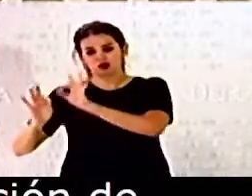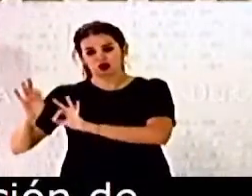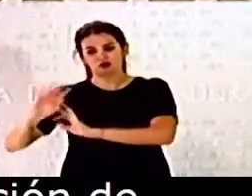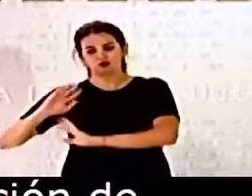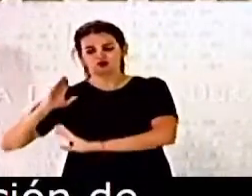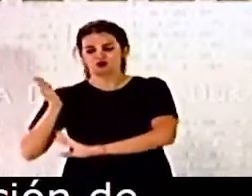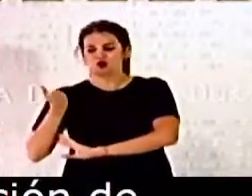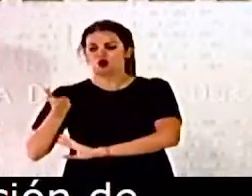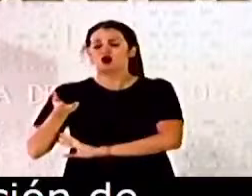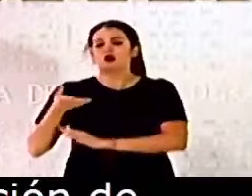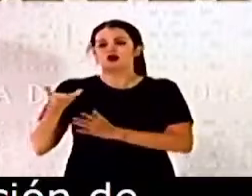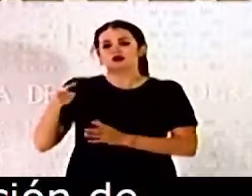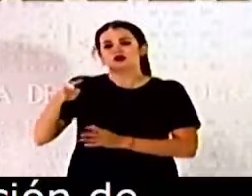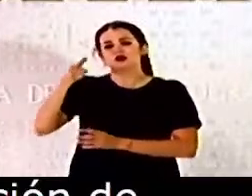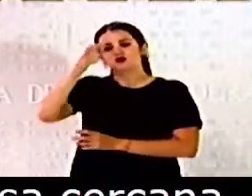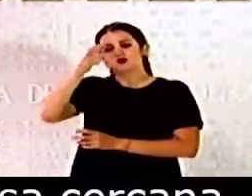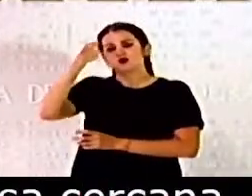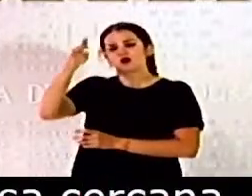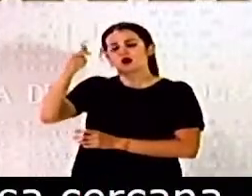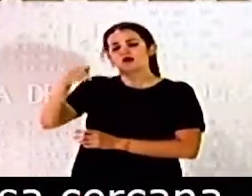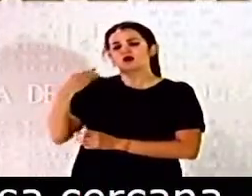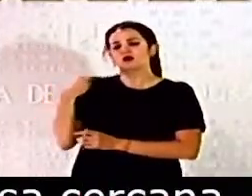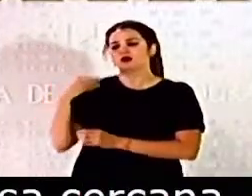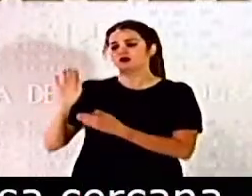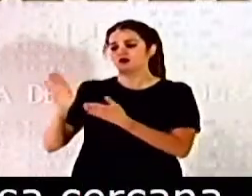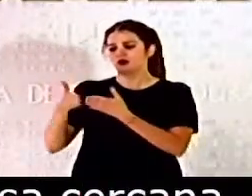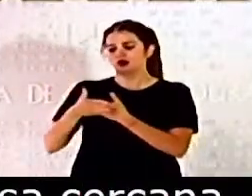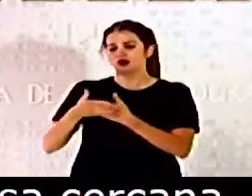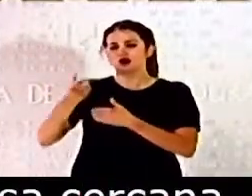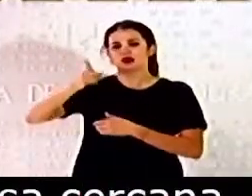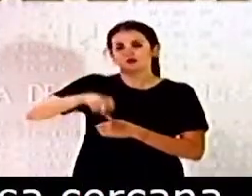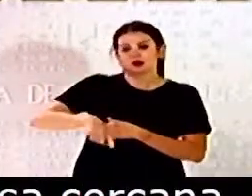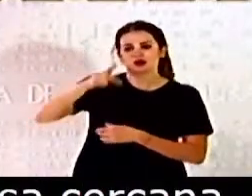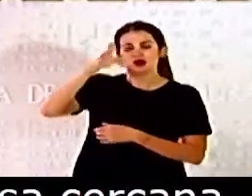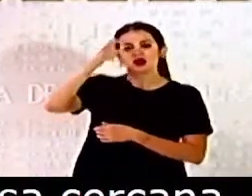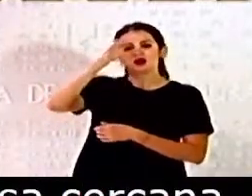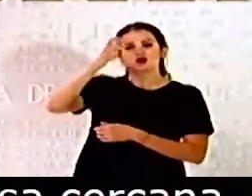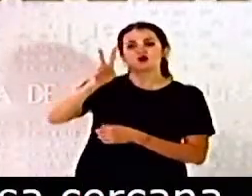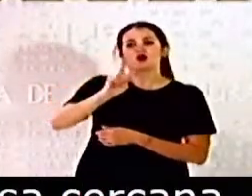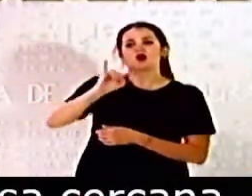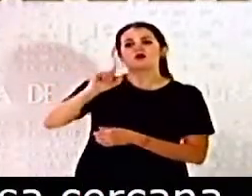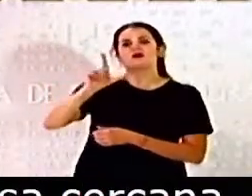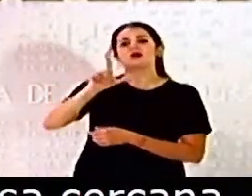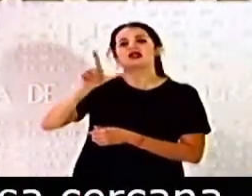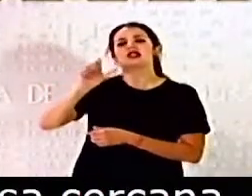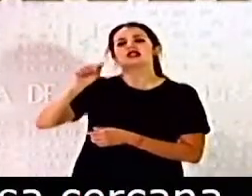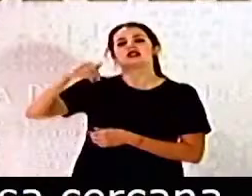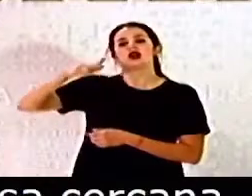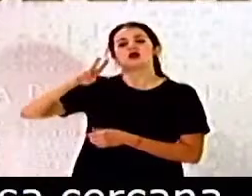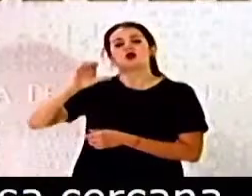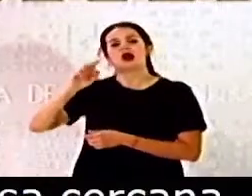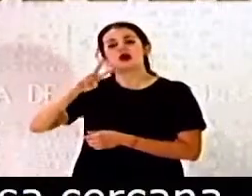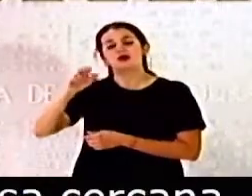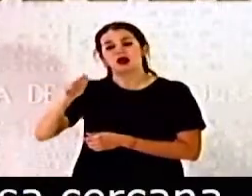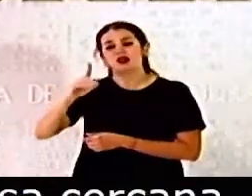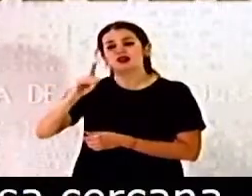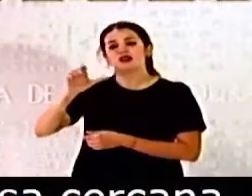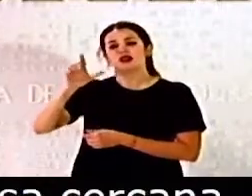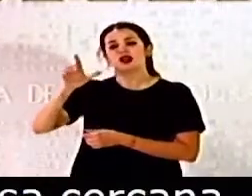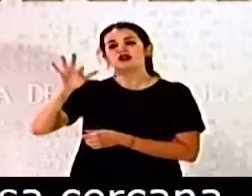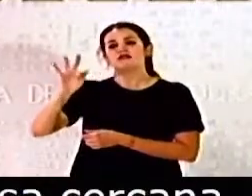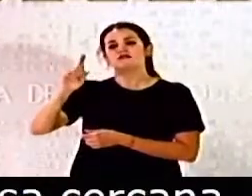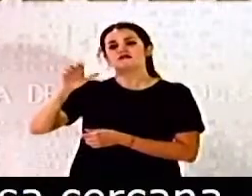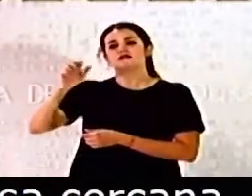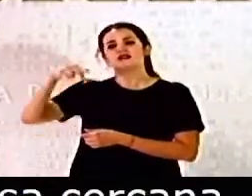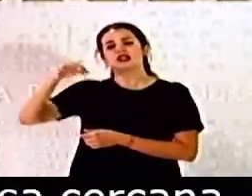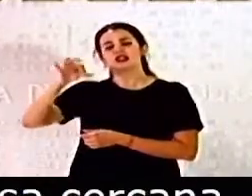de bienvenida. Y en el caso de Villanueva del Fresno, la velocidad de crecimiento ha sido todavía mayor, situándose